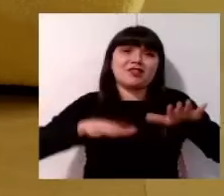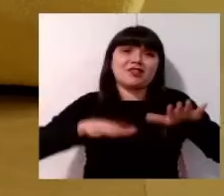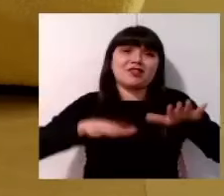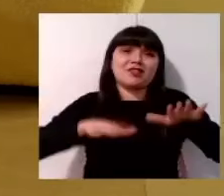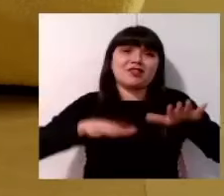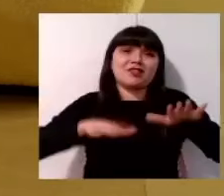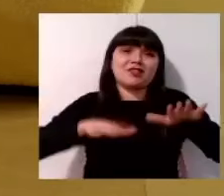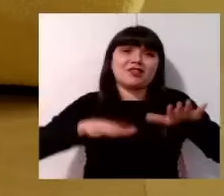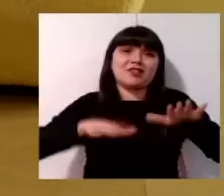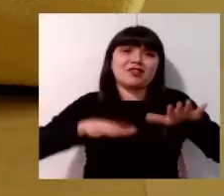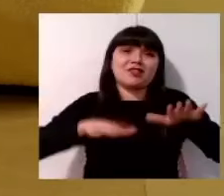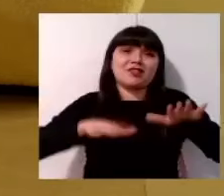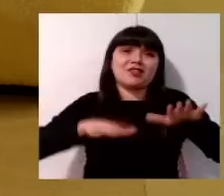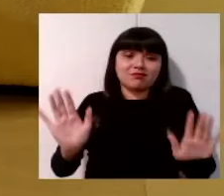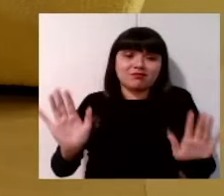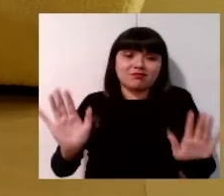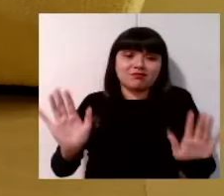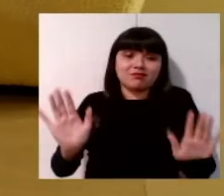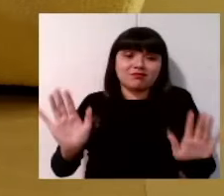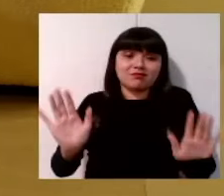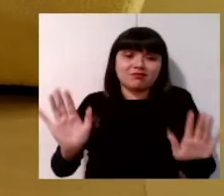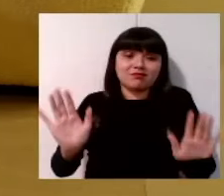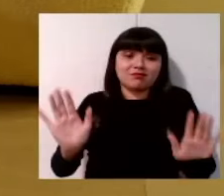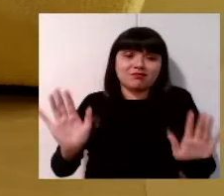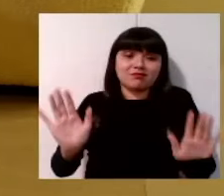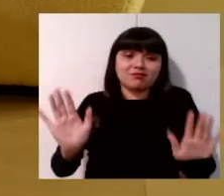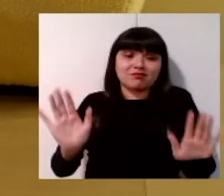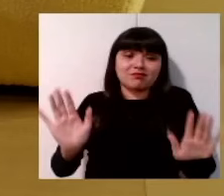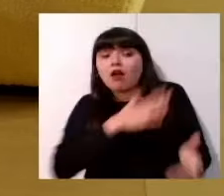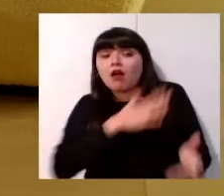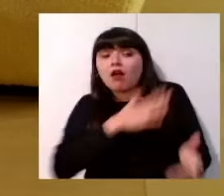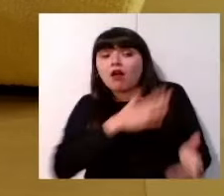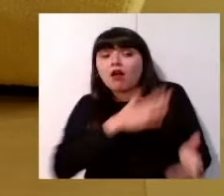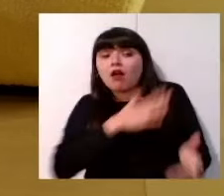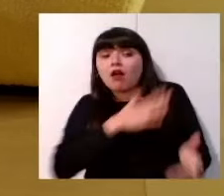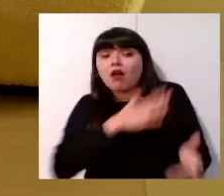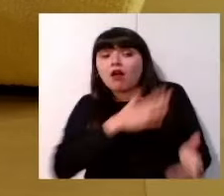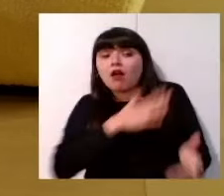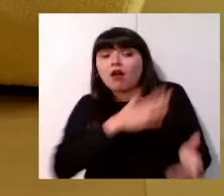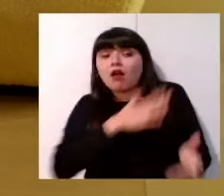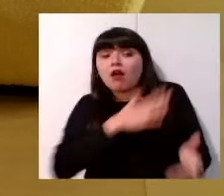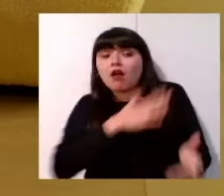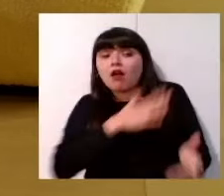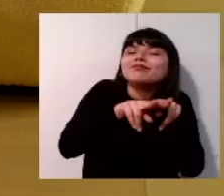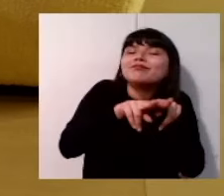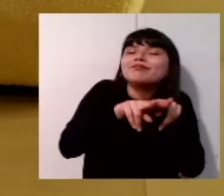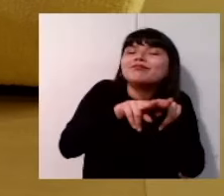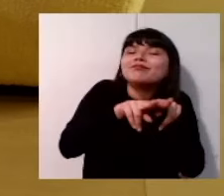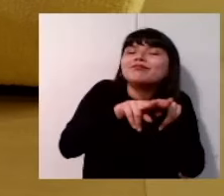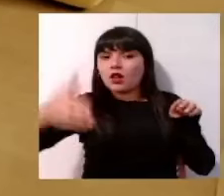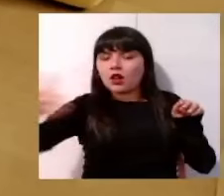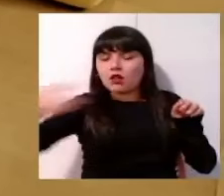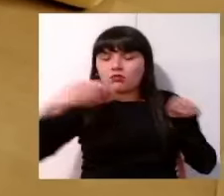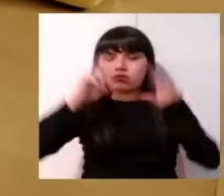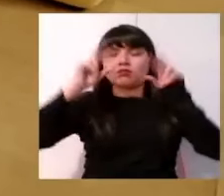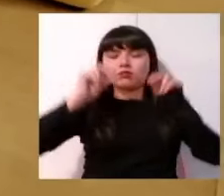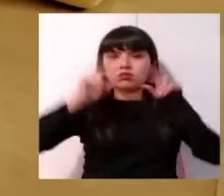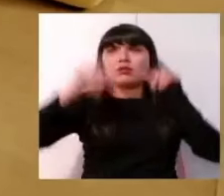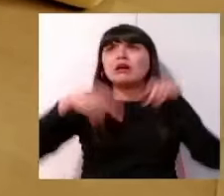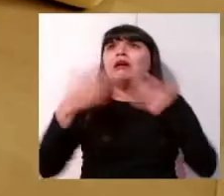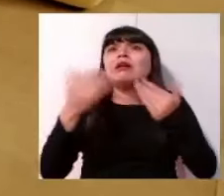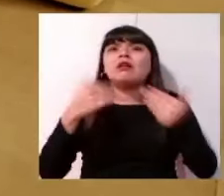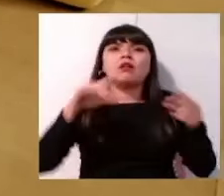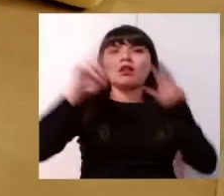que les gusta dormir con los niños o que no tienen problema y que para ellos es mucho más cómodo pasarlos a su cama. Y yo era... ¿Cómo se combaten entonces